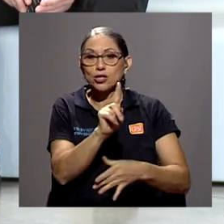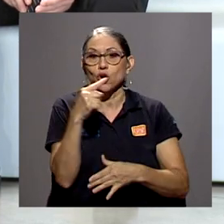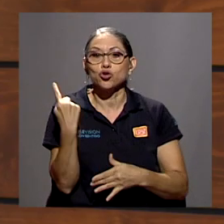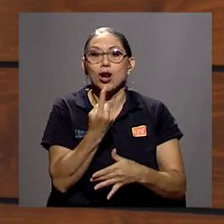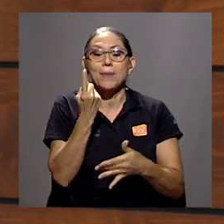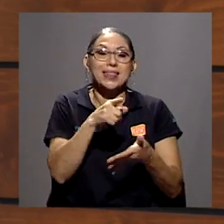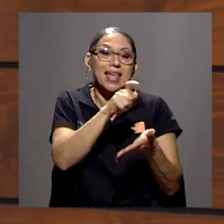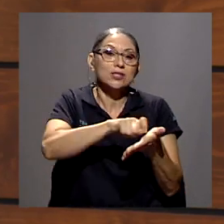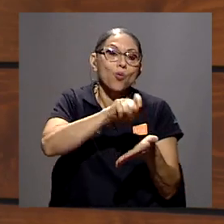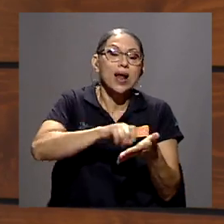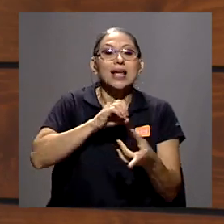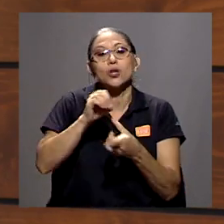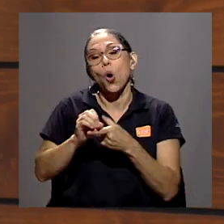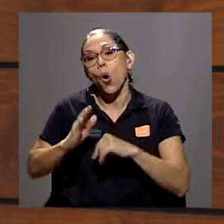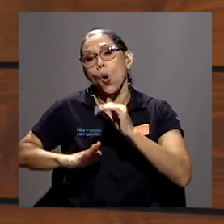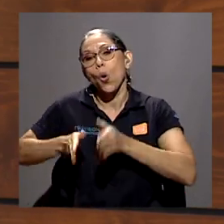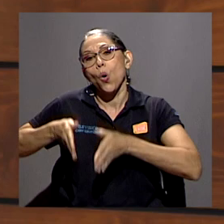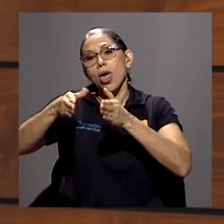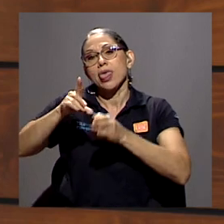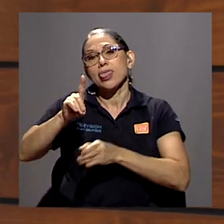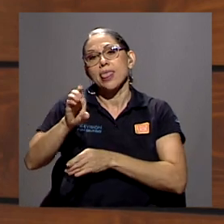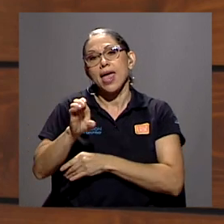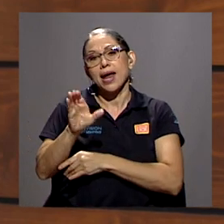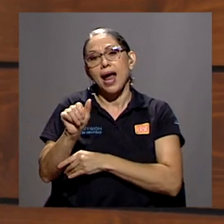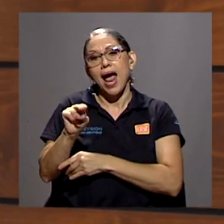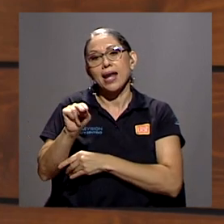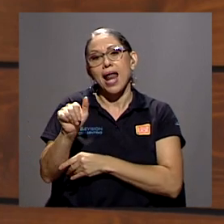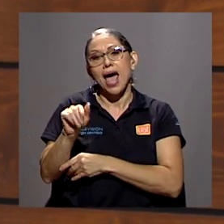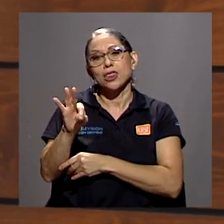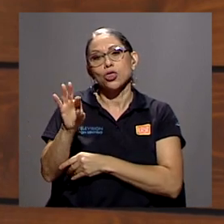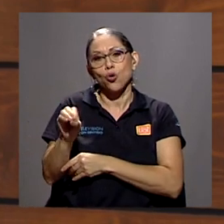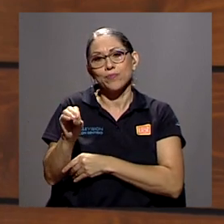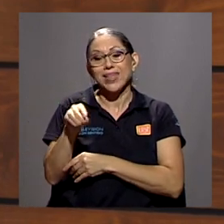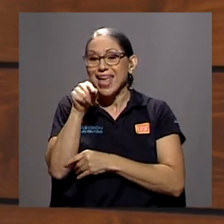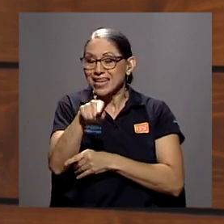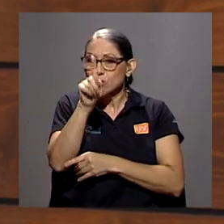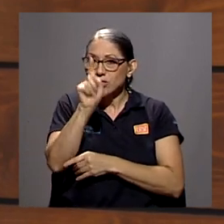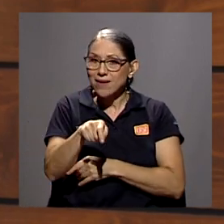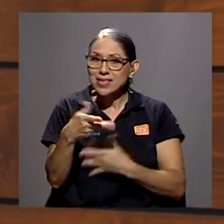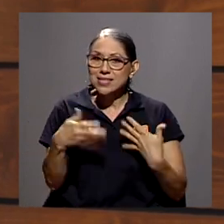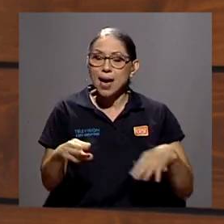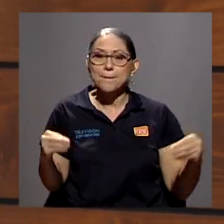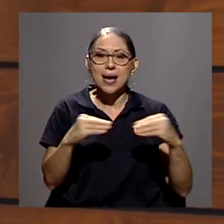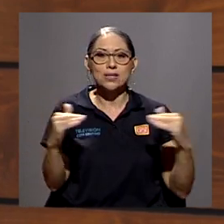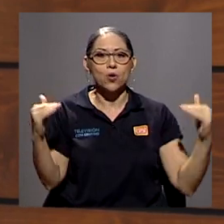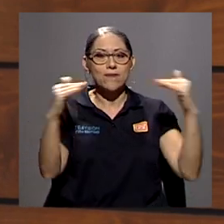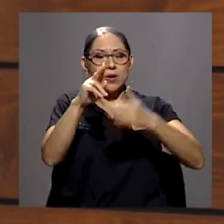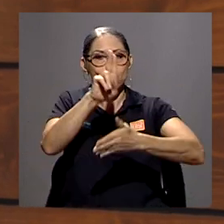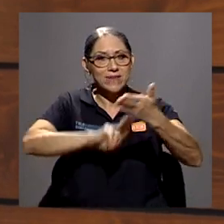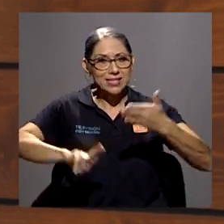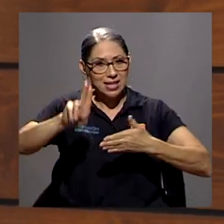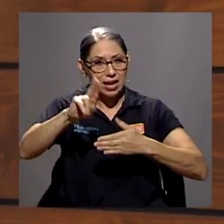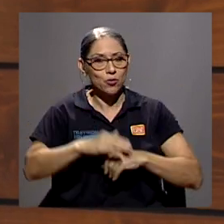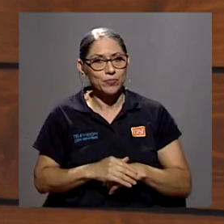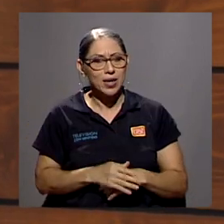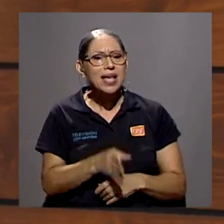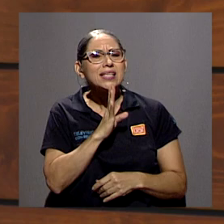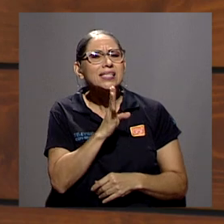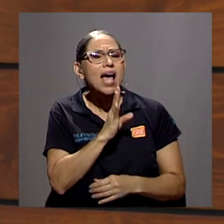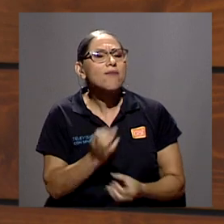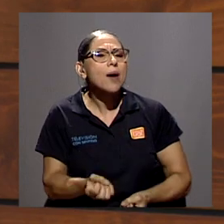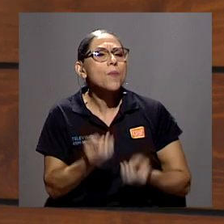o de los decanatos sino llevar esto más ha sido una posición totalmente universitaria se habla mucho de la